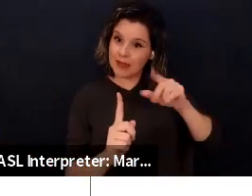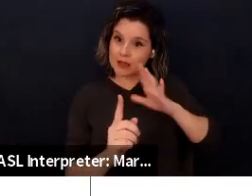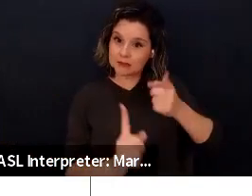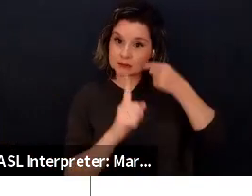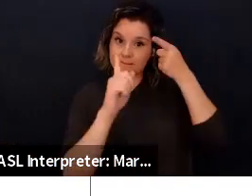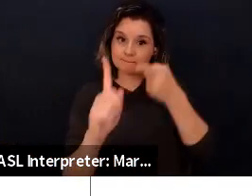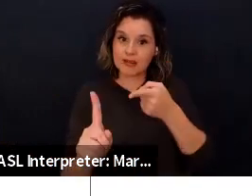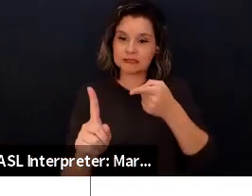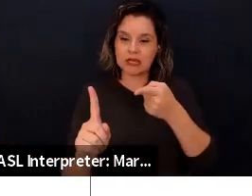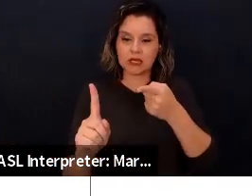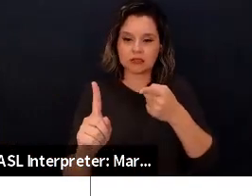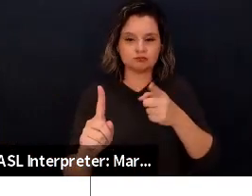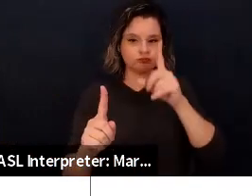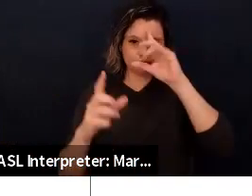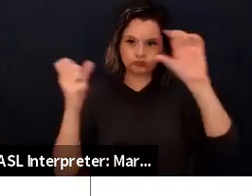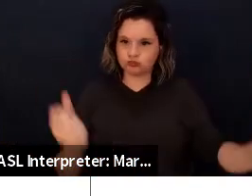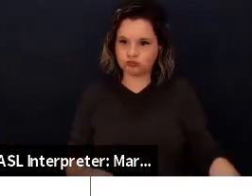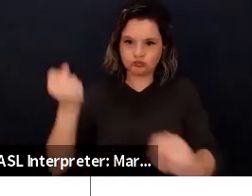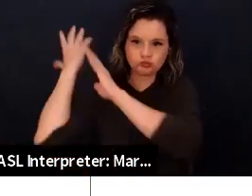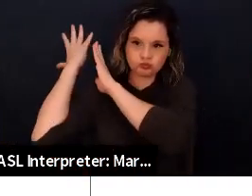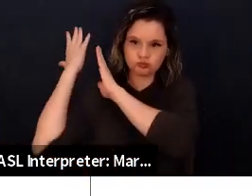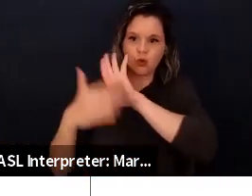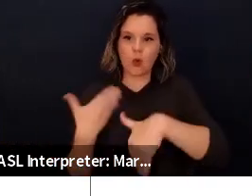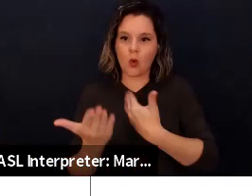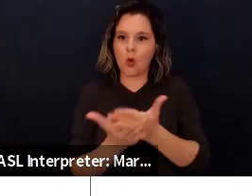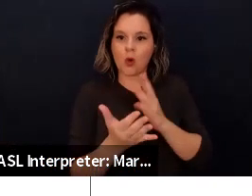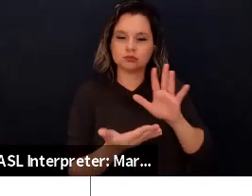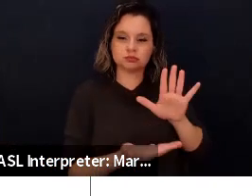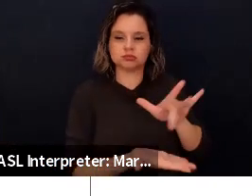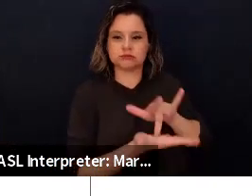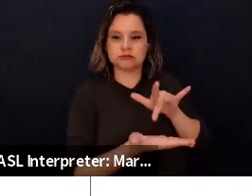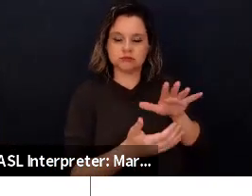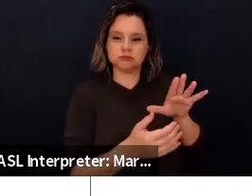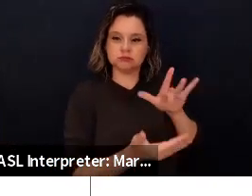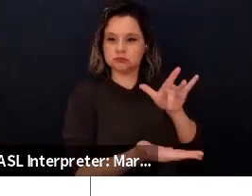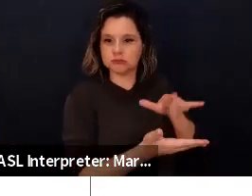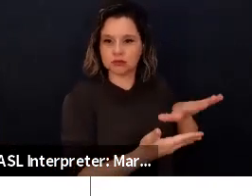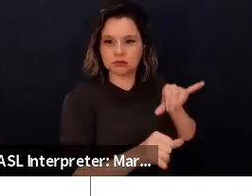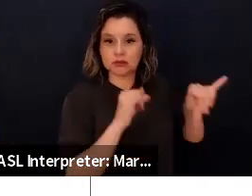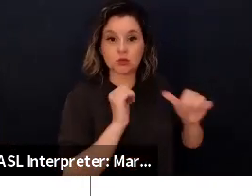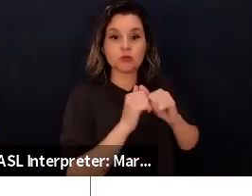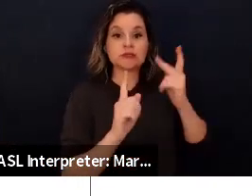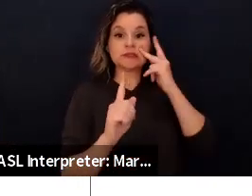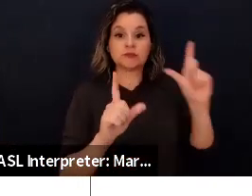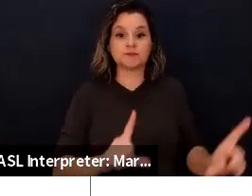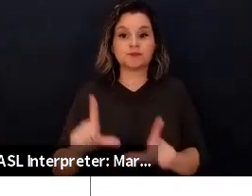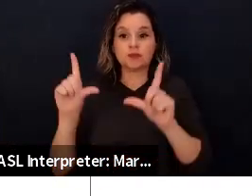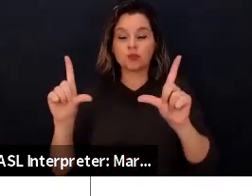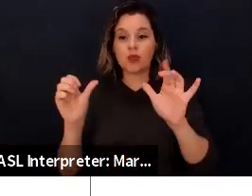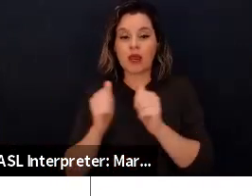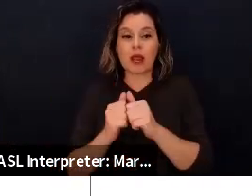es abolir toda la detención. Y luego a la izquierda ve una imagen de una campaña